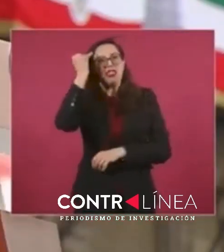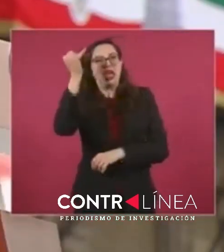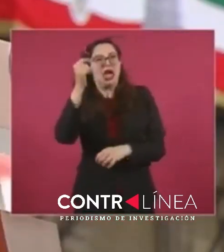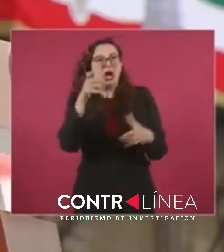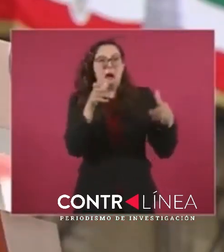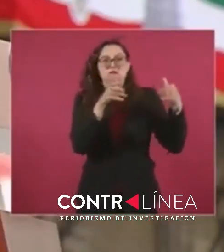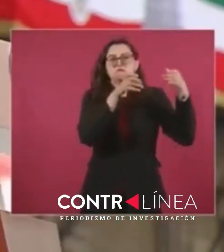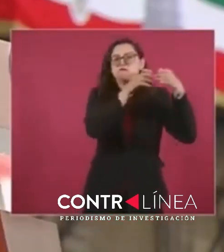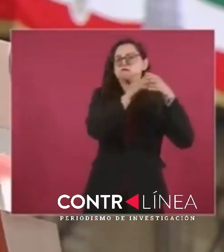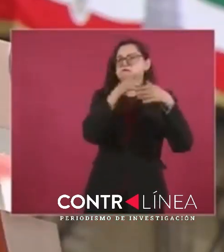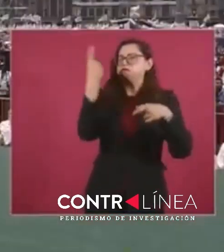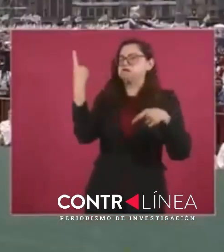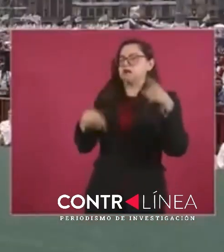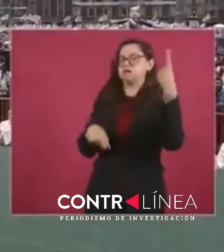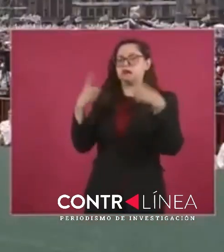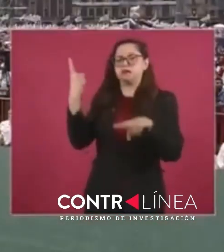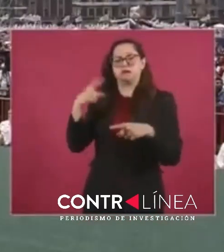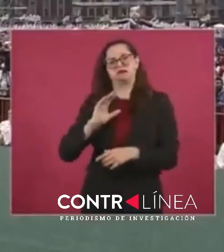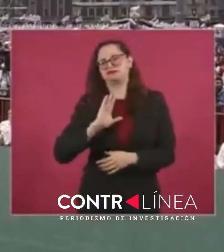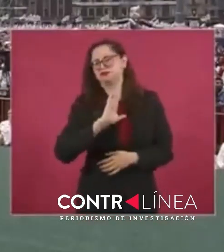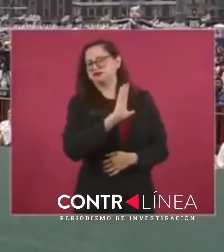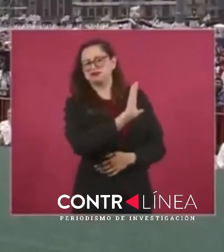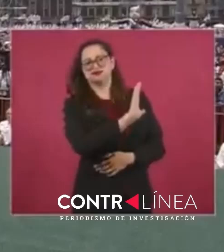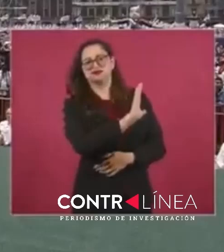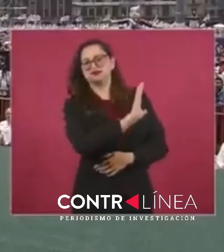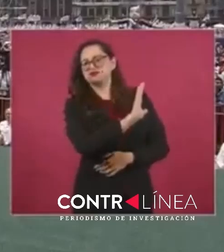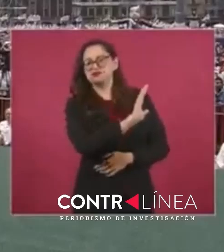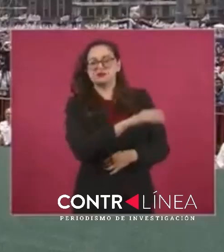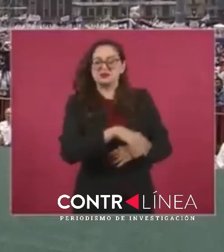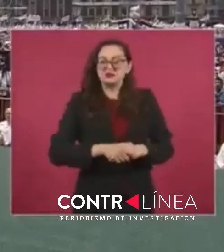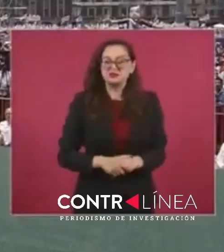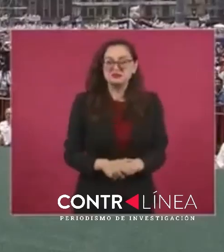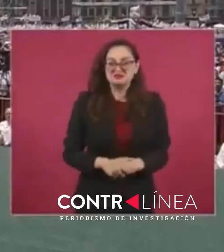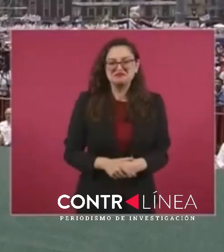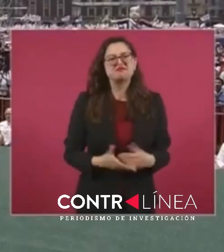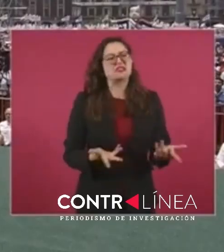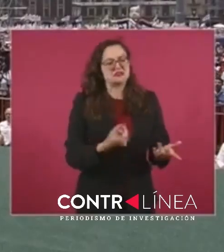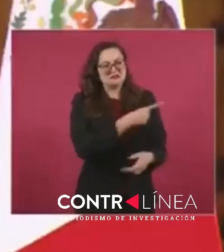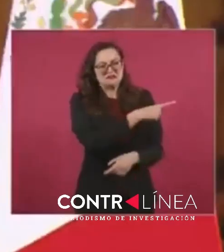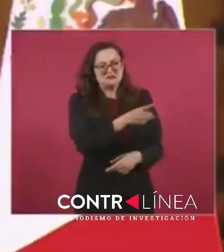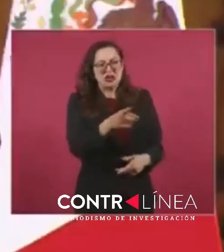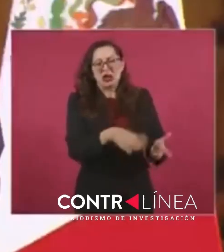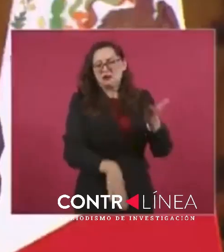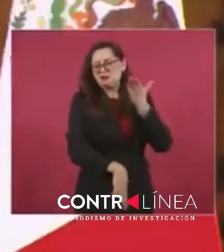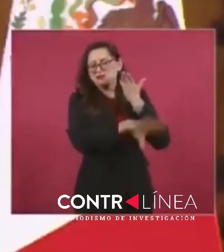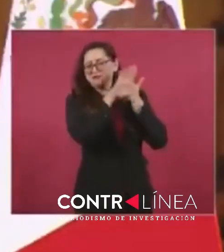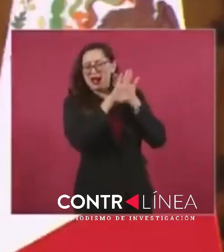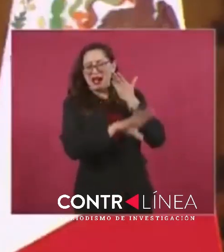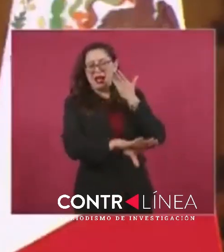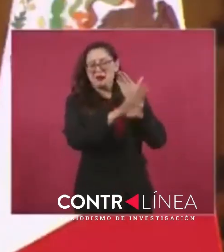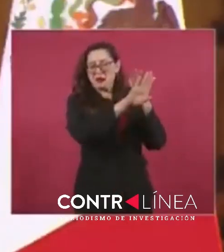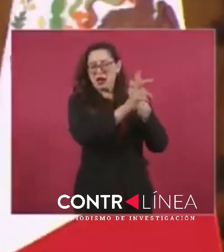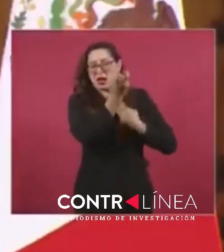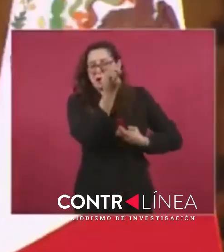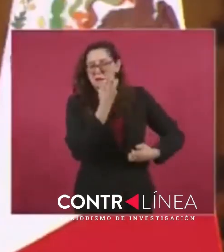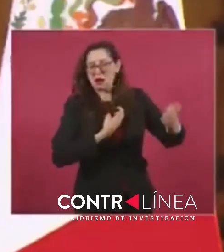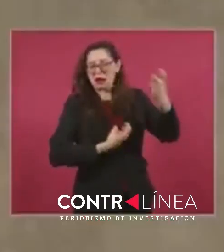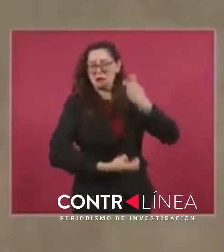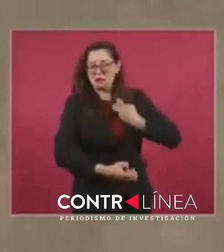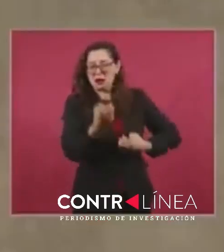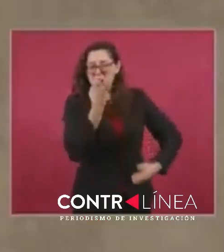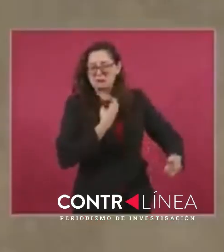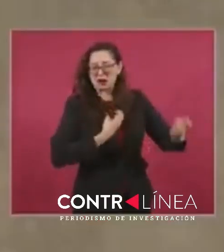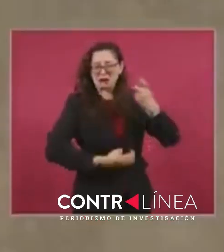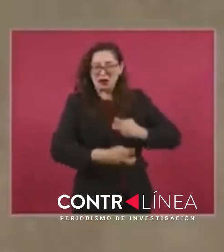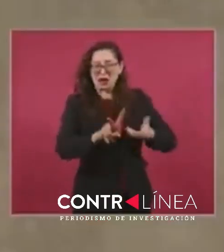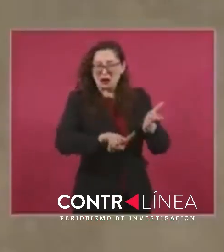ideológico. En todo el sexenio, aunque fuimos atacados y calumniados por nuestros adversarios, como pocas veces